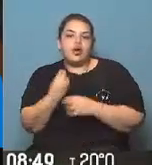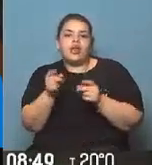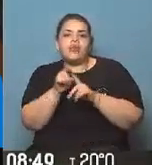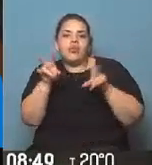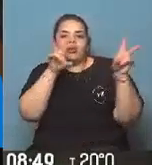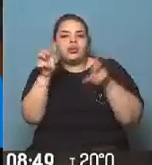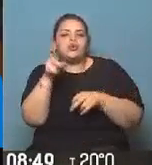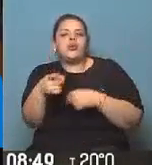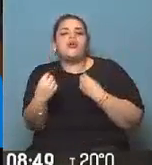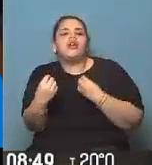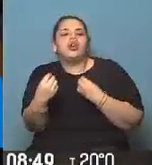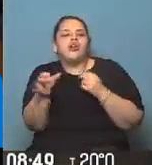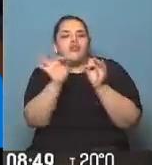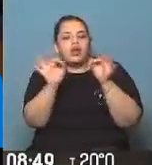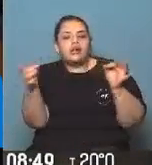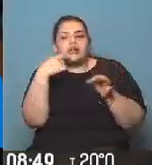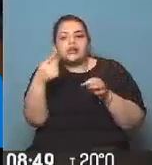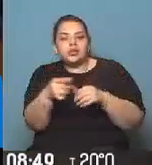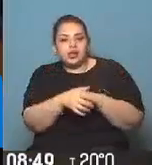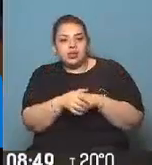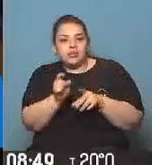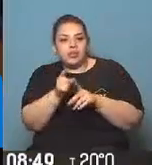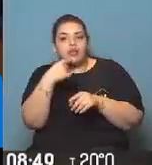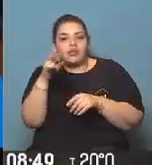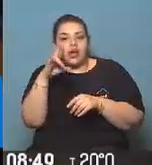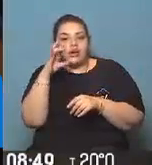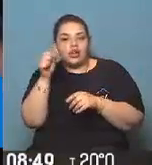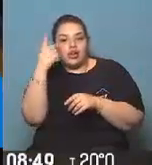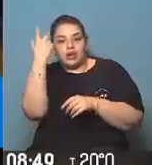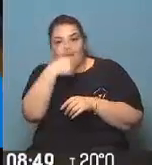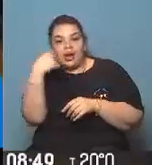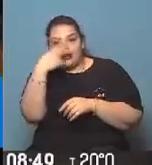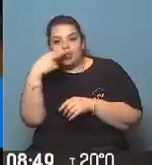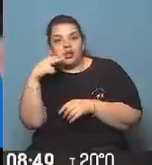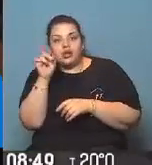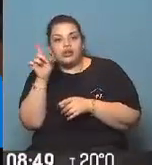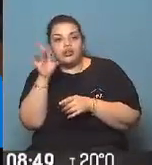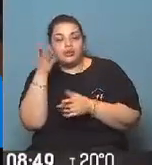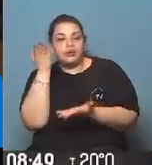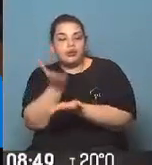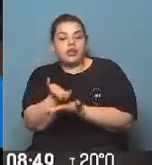este título, que es una frase que decían Rico y los Carapintadas. Esto no es un golpe, es solamente un reclamo